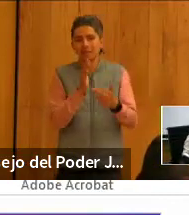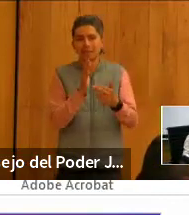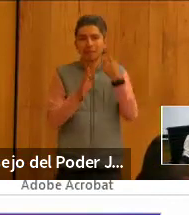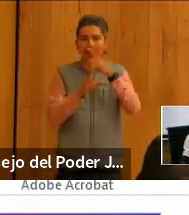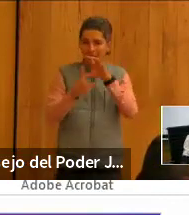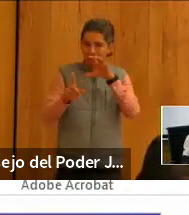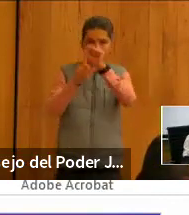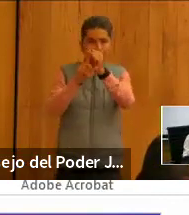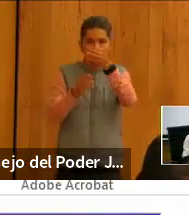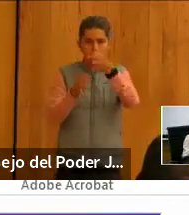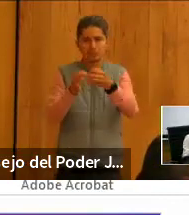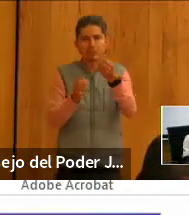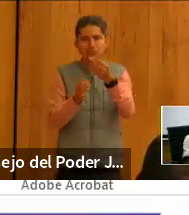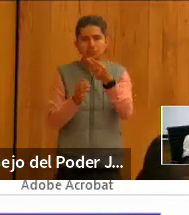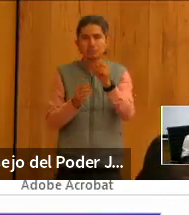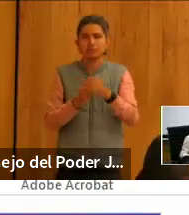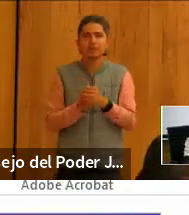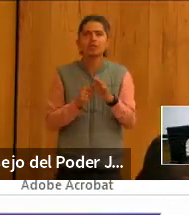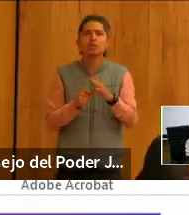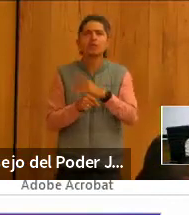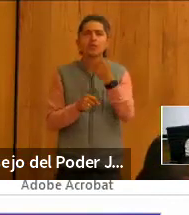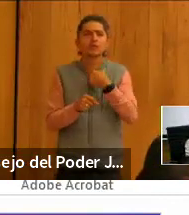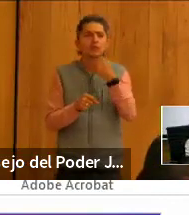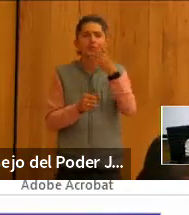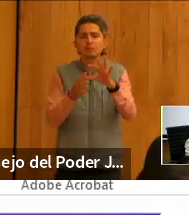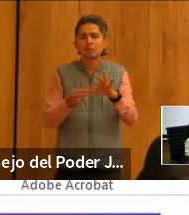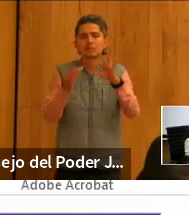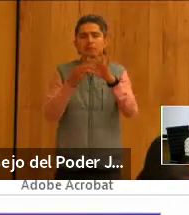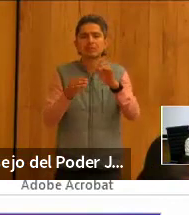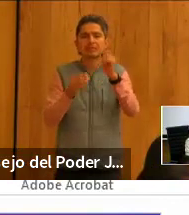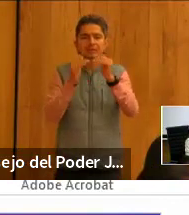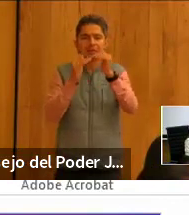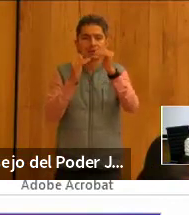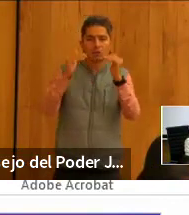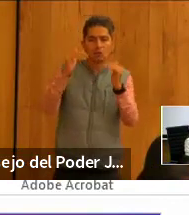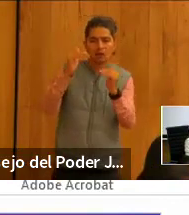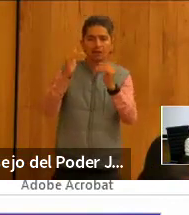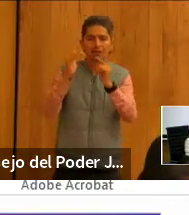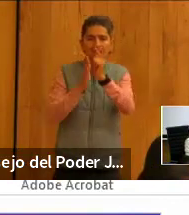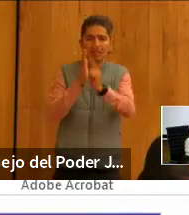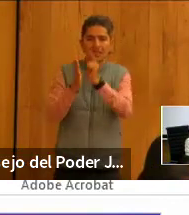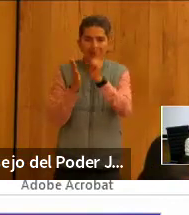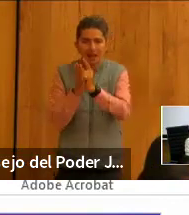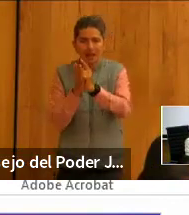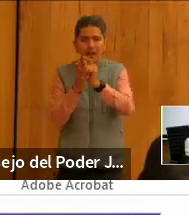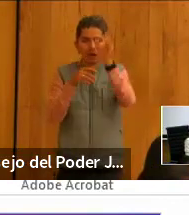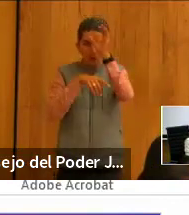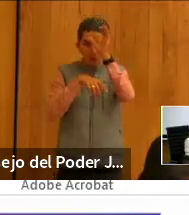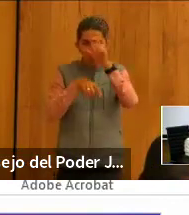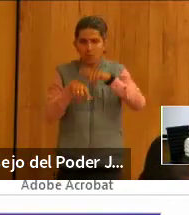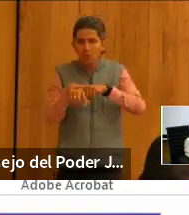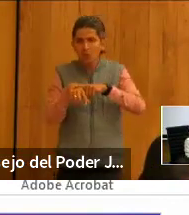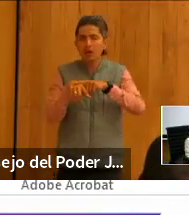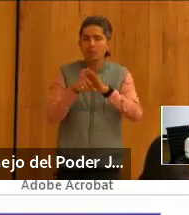la justicia. ¿Por qué enfatizo que las desigualdades legales y culturales?